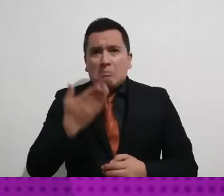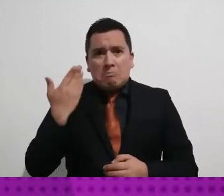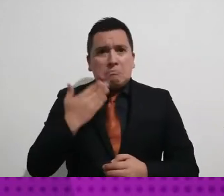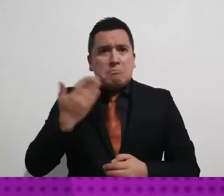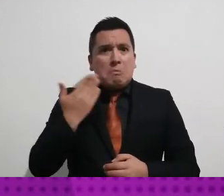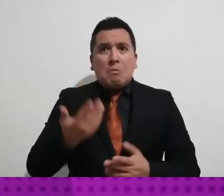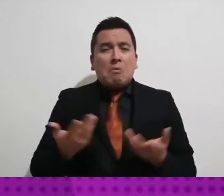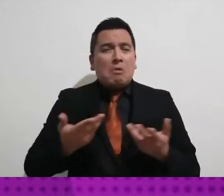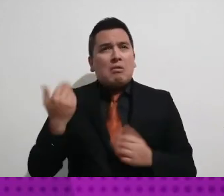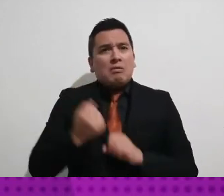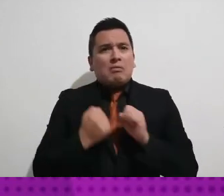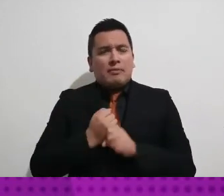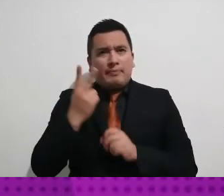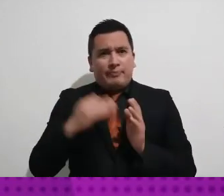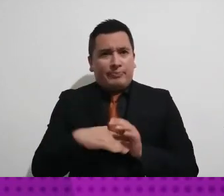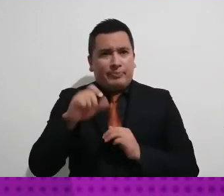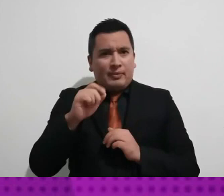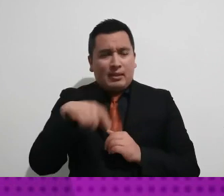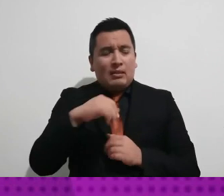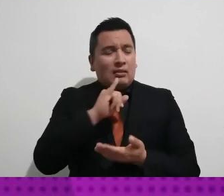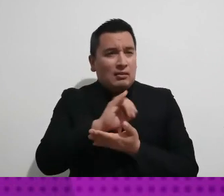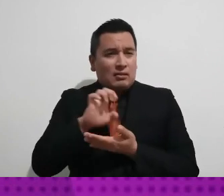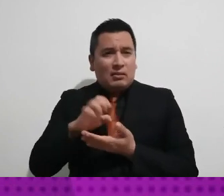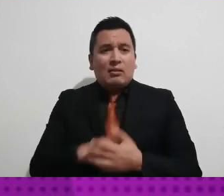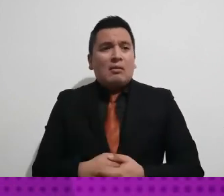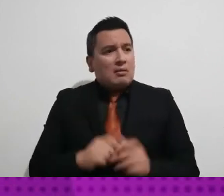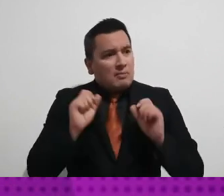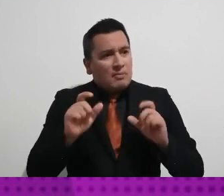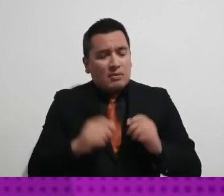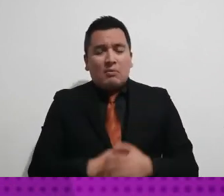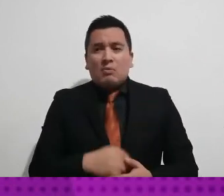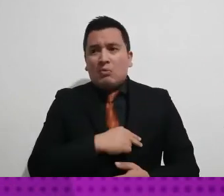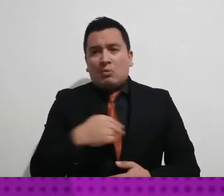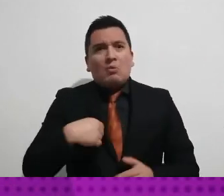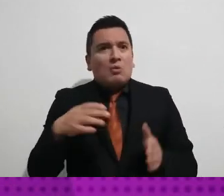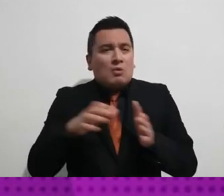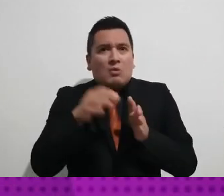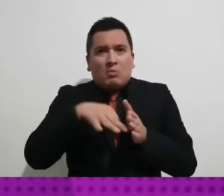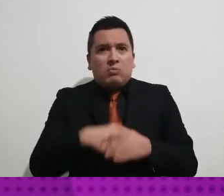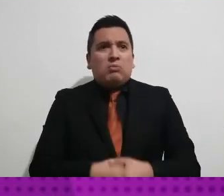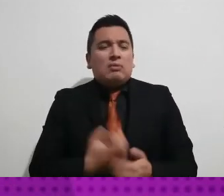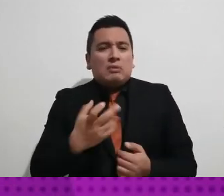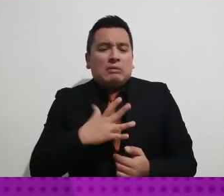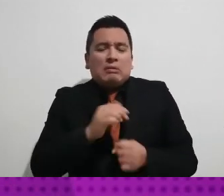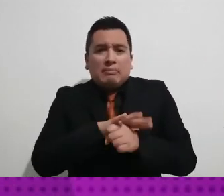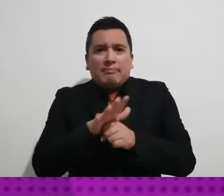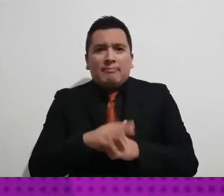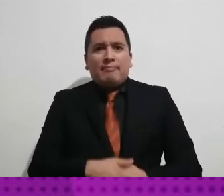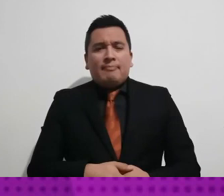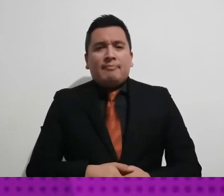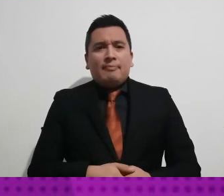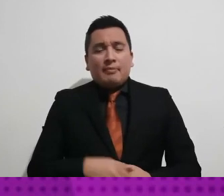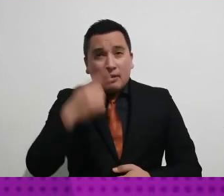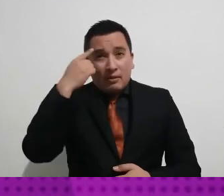buenas prácticas que implementamos en 2020 en el Instituto Electoral de Coahuila, que también tuvimos elecciones en este contexto